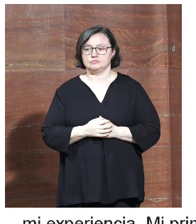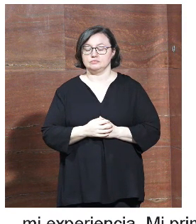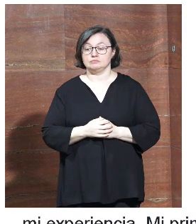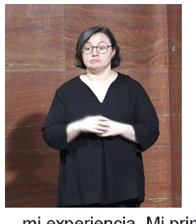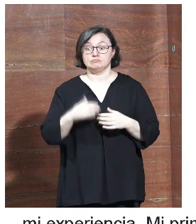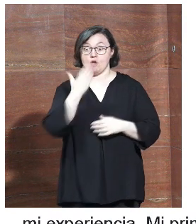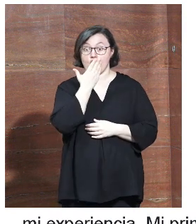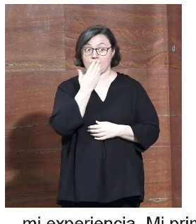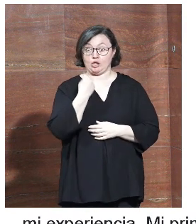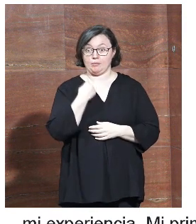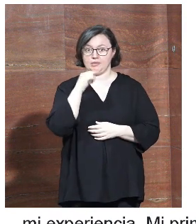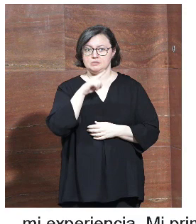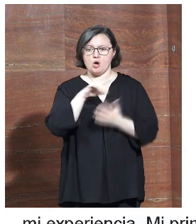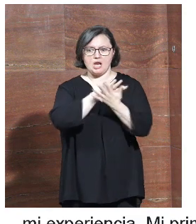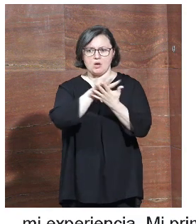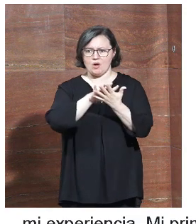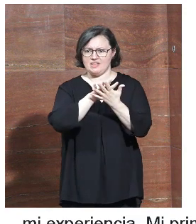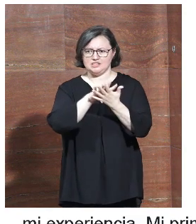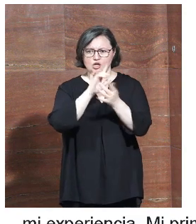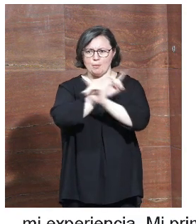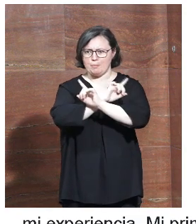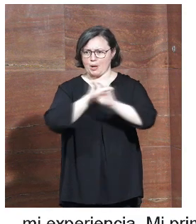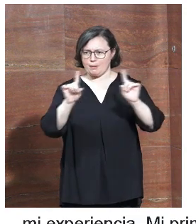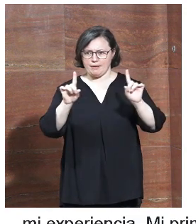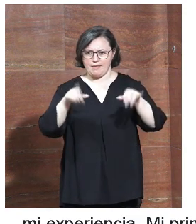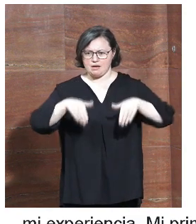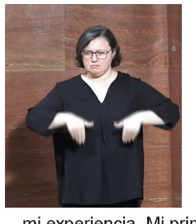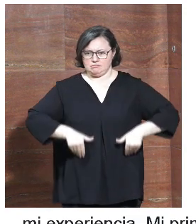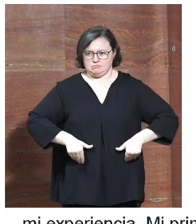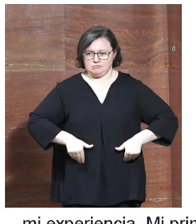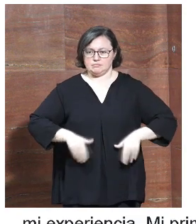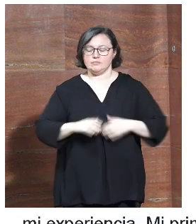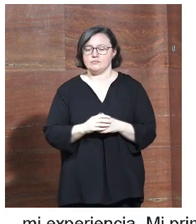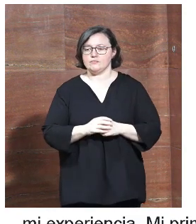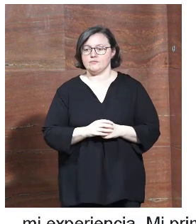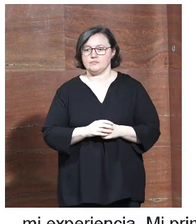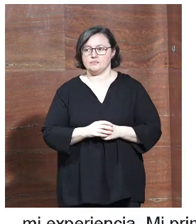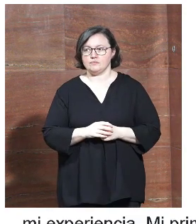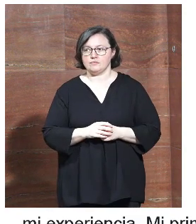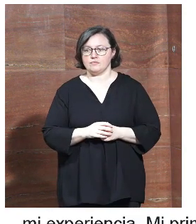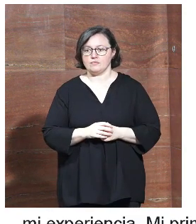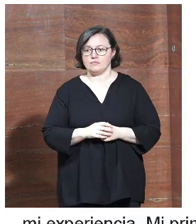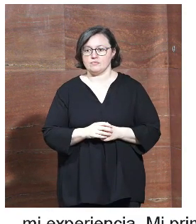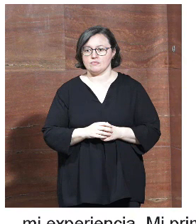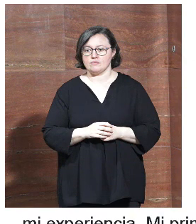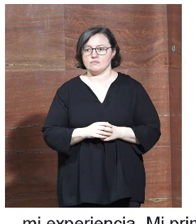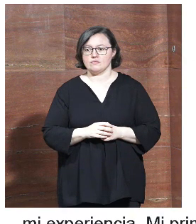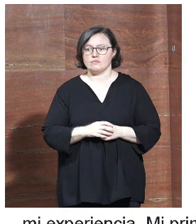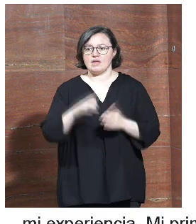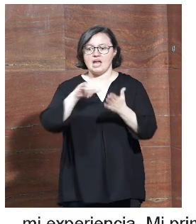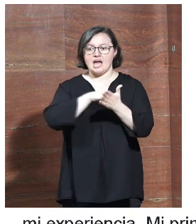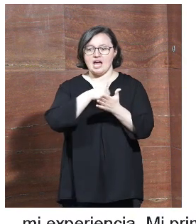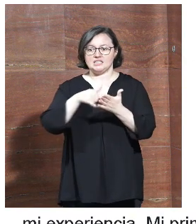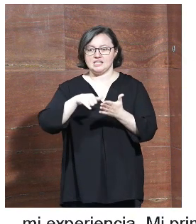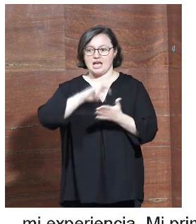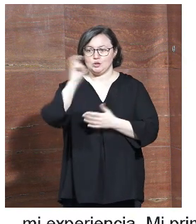En este colegio la lengua de signos estaba prohibida. Y en algunas asignaturas